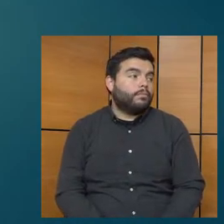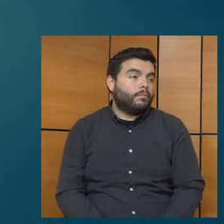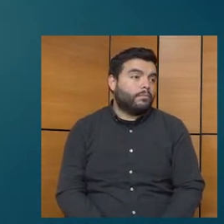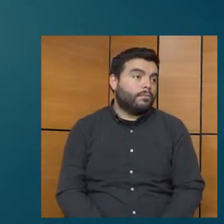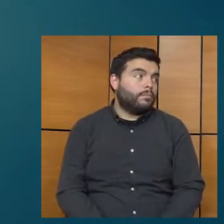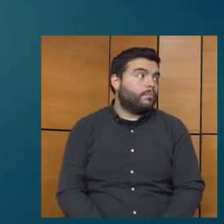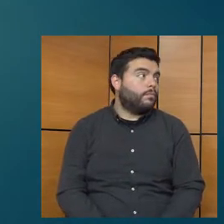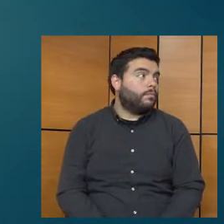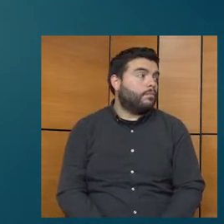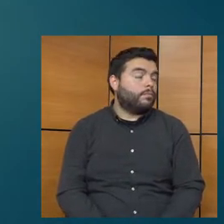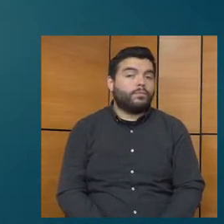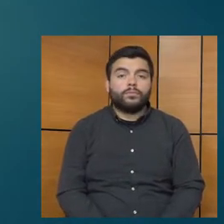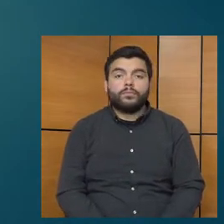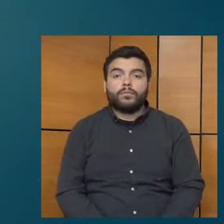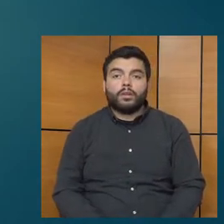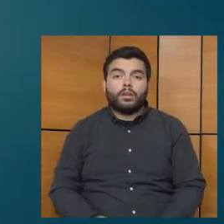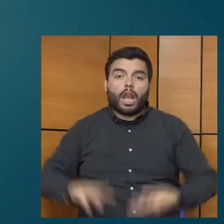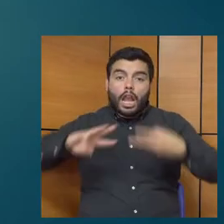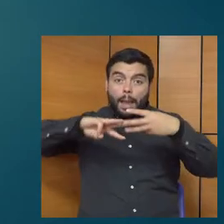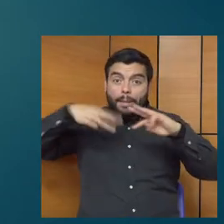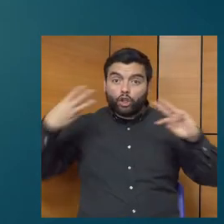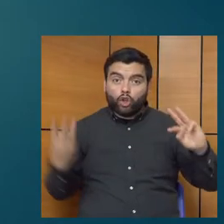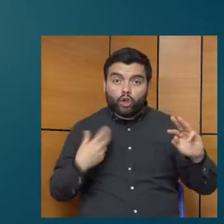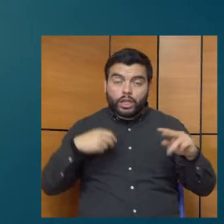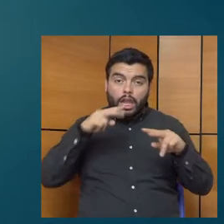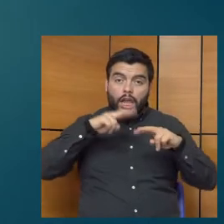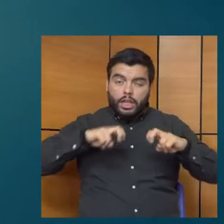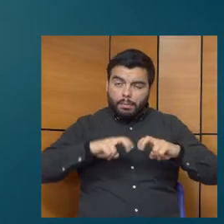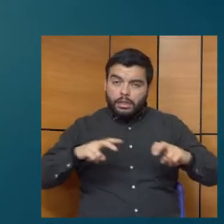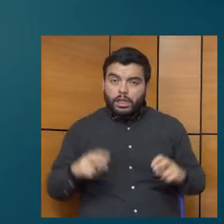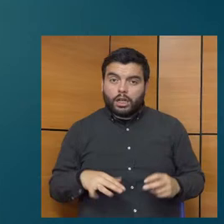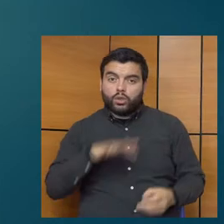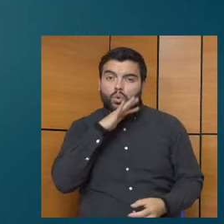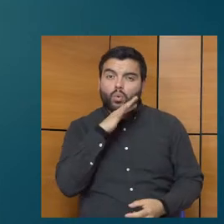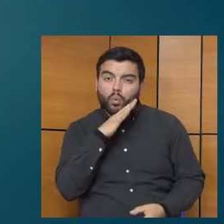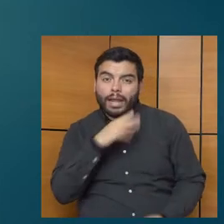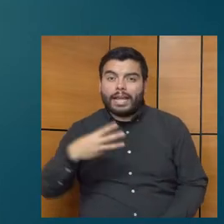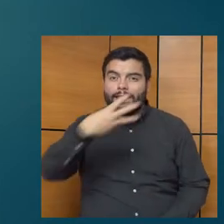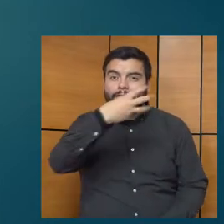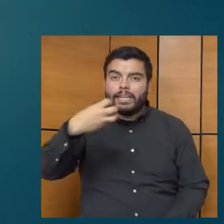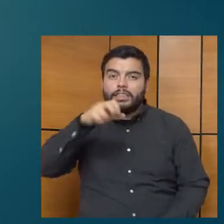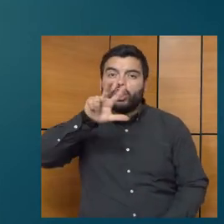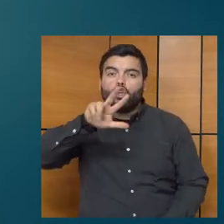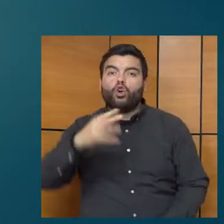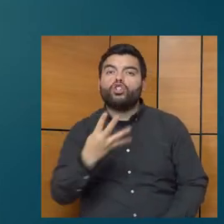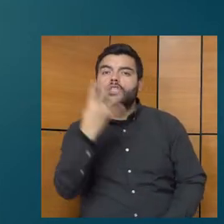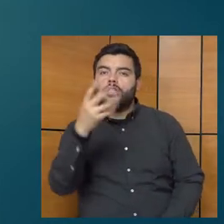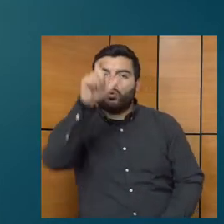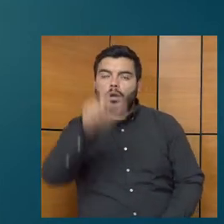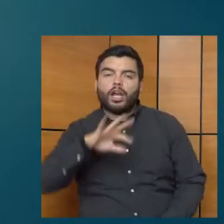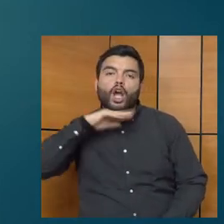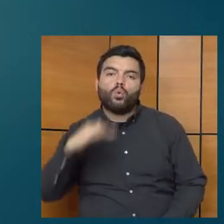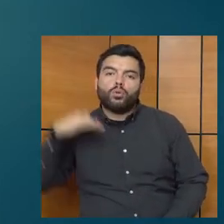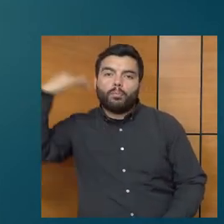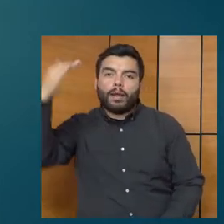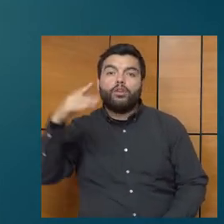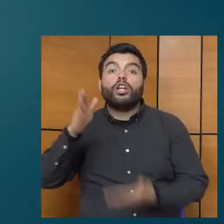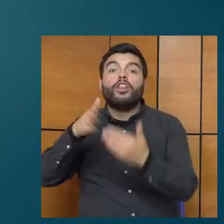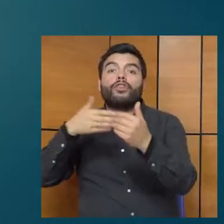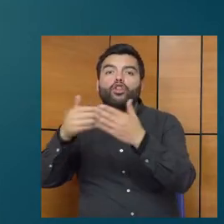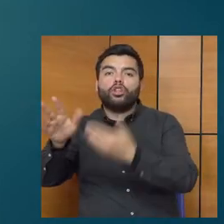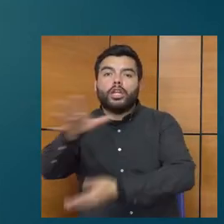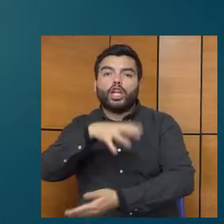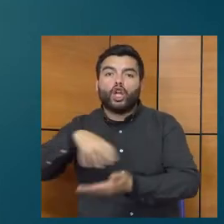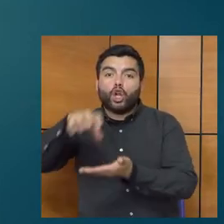Bien, la metodología que utilizamos en este estudio pues fue una entrevista a 384 personas mayores, residentes en Coquimbo, La